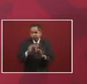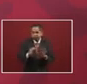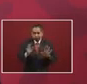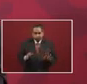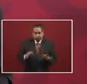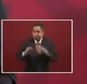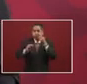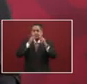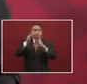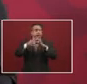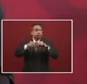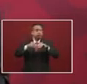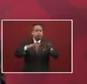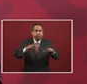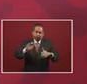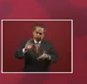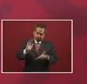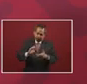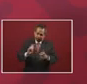medios